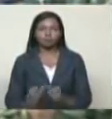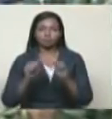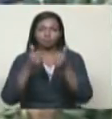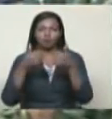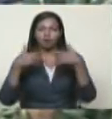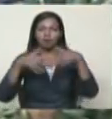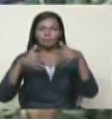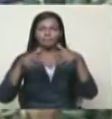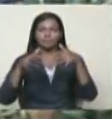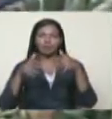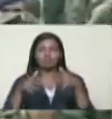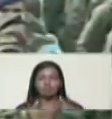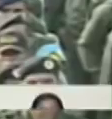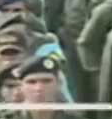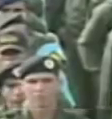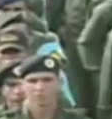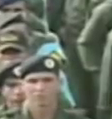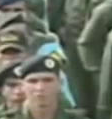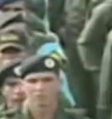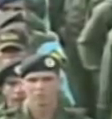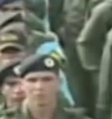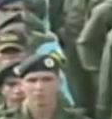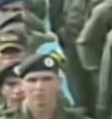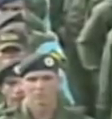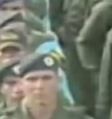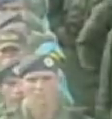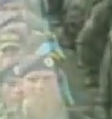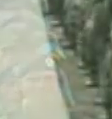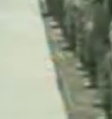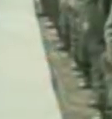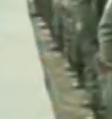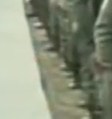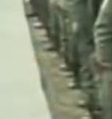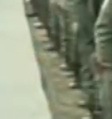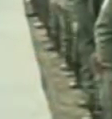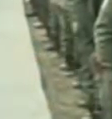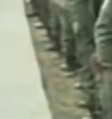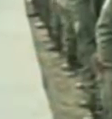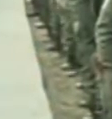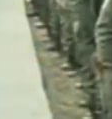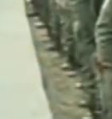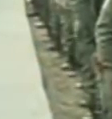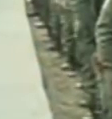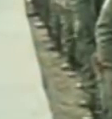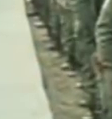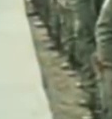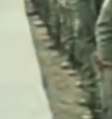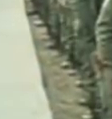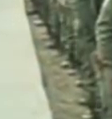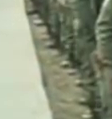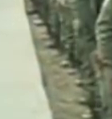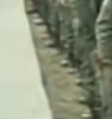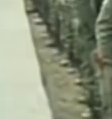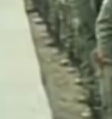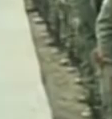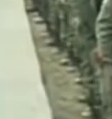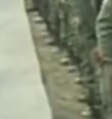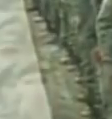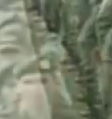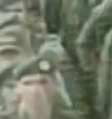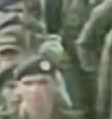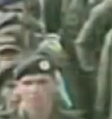la lealtad militar a nuestro comandante en jefe de la Fuerza Armada Nacional Bolivariana, Nicolás Maduro